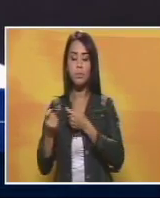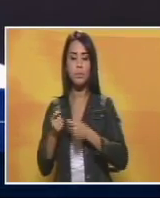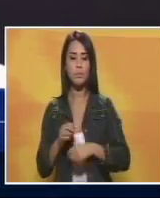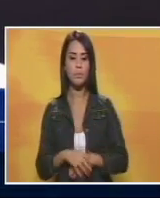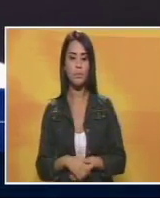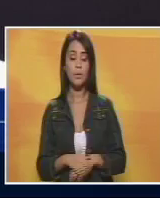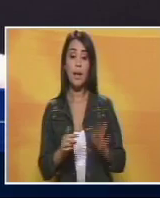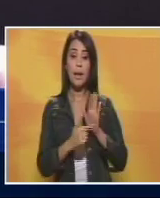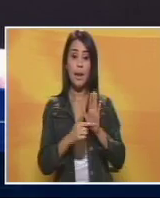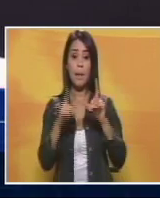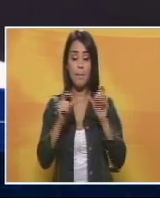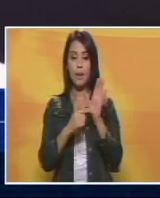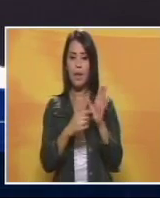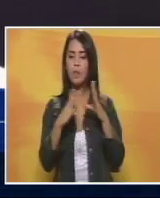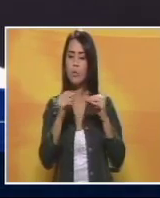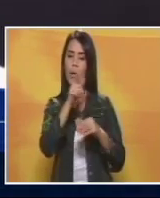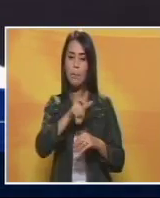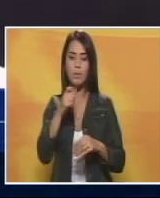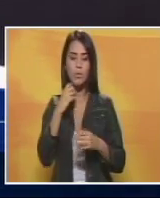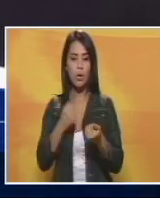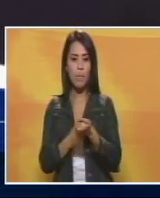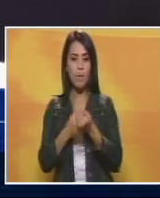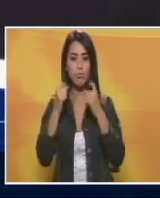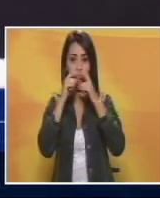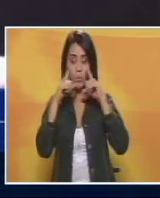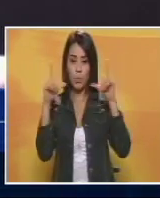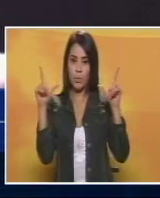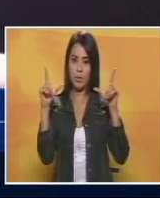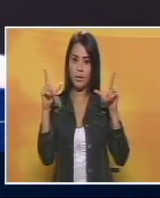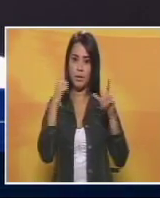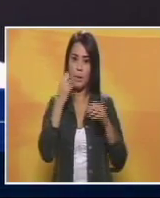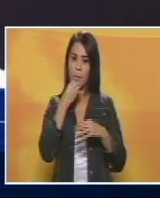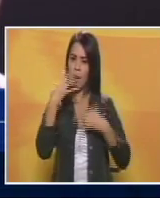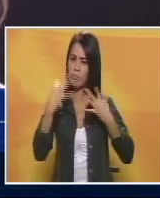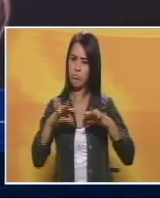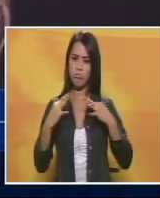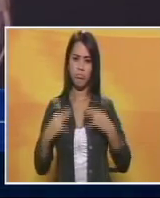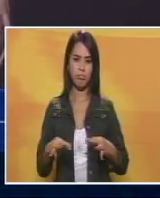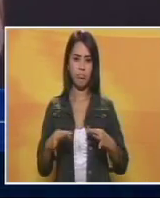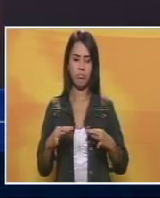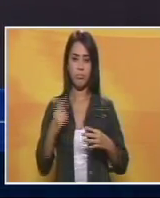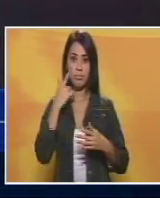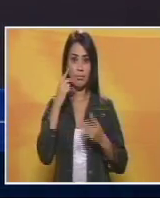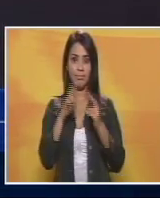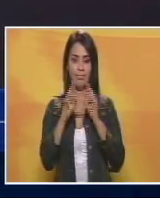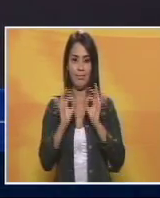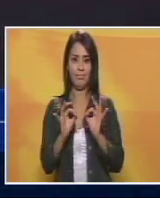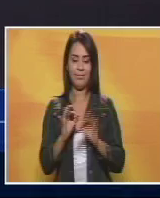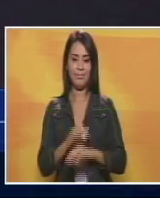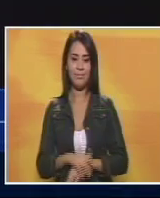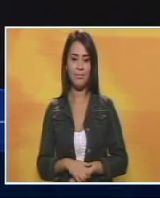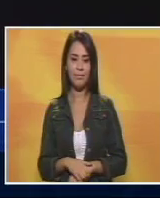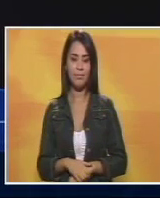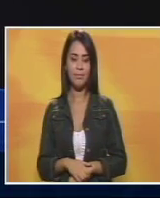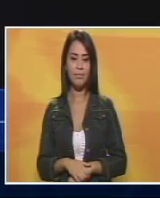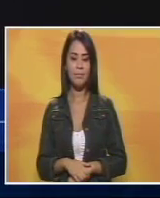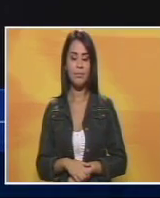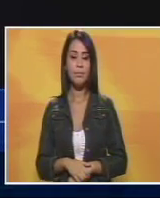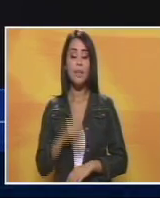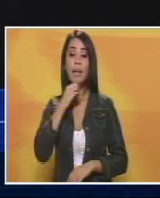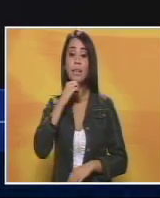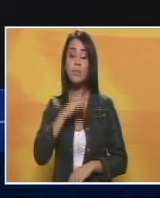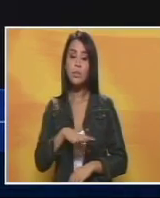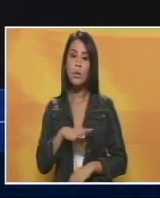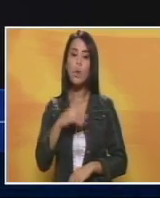del clip han dejado a todos sus seguidores sorprendidos porque Gaga luce bastante natural, casi irreconocible. El clásico narra la historia de Jackson